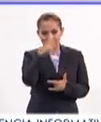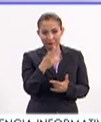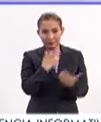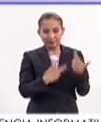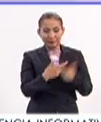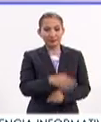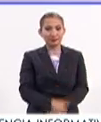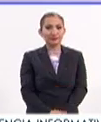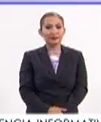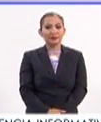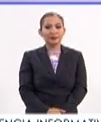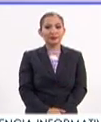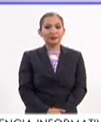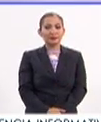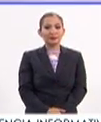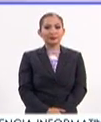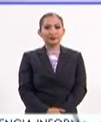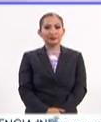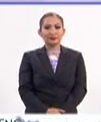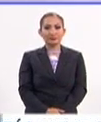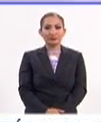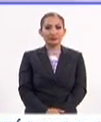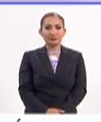México. Regresamos.